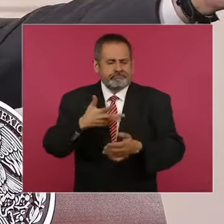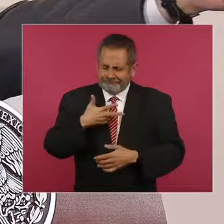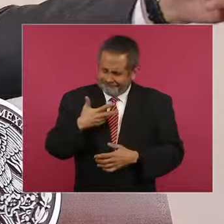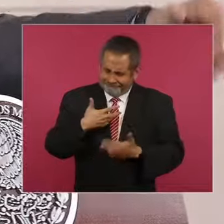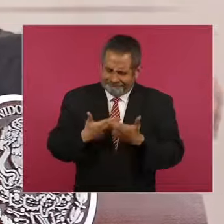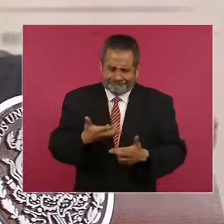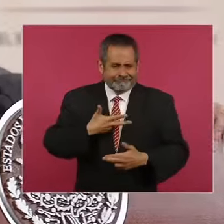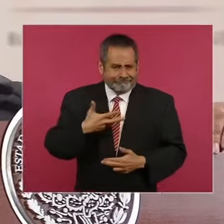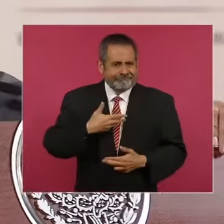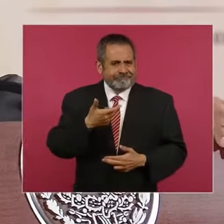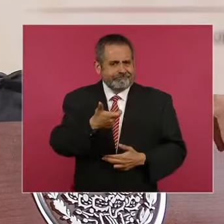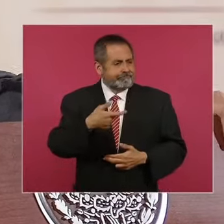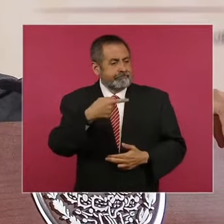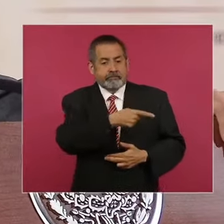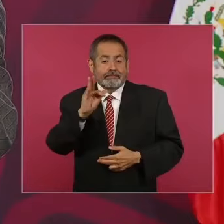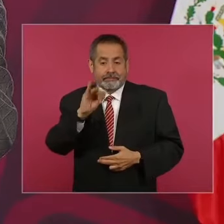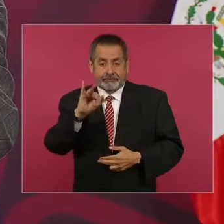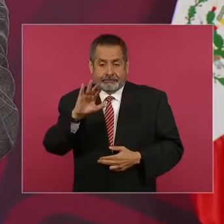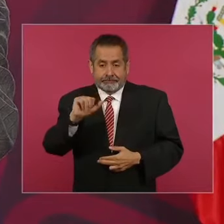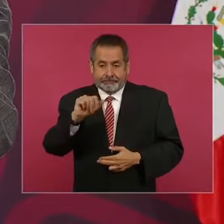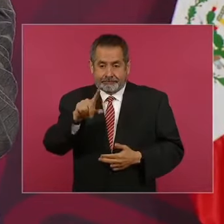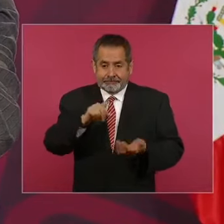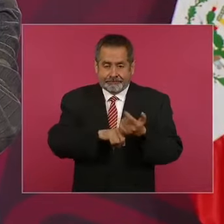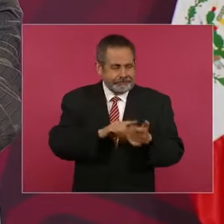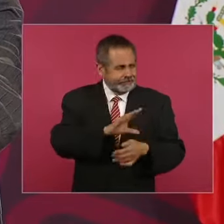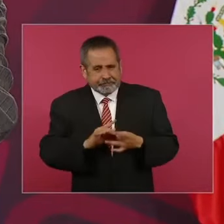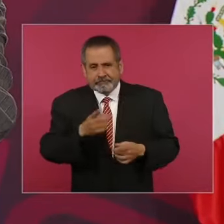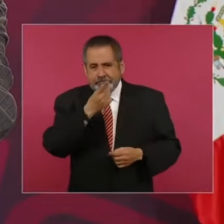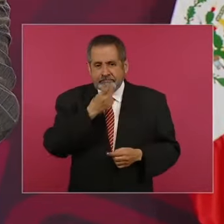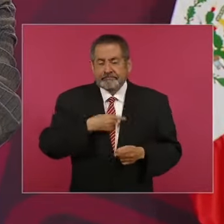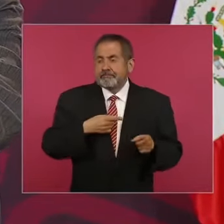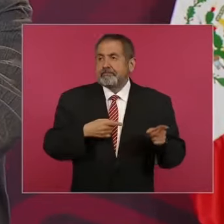informar el fiscal, nos está